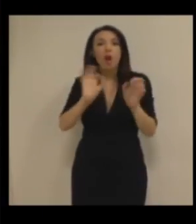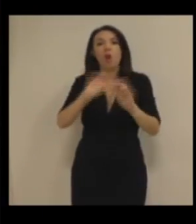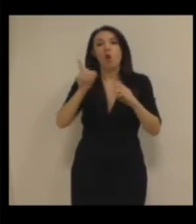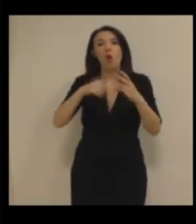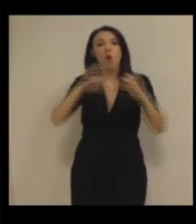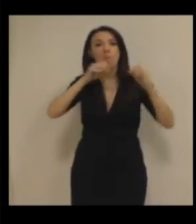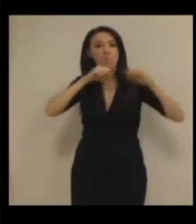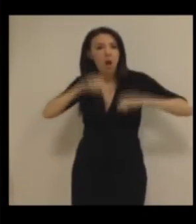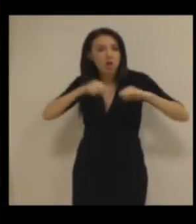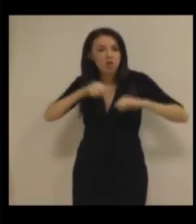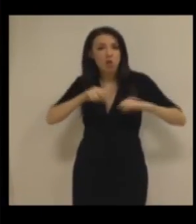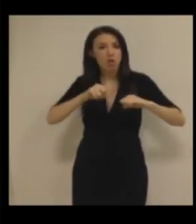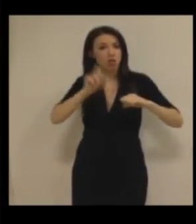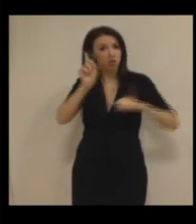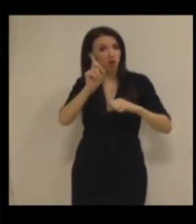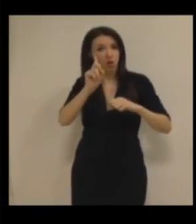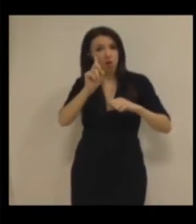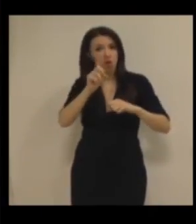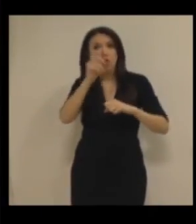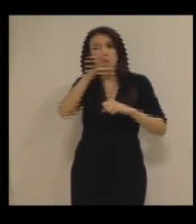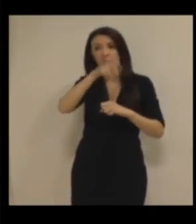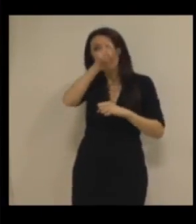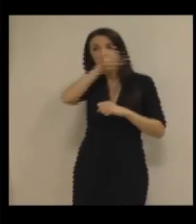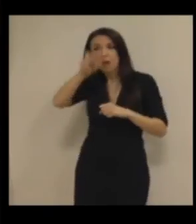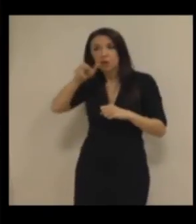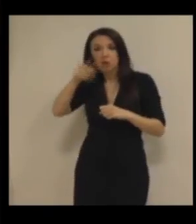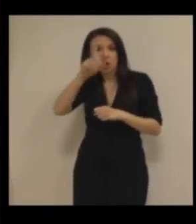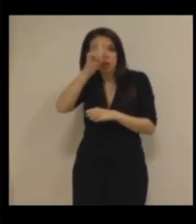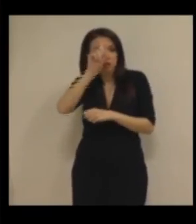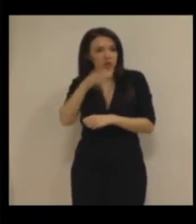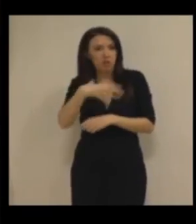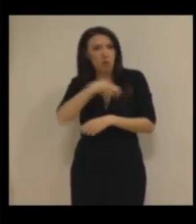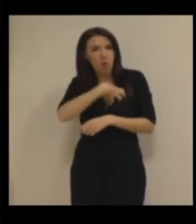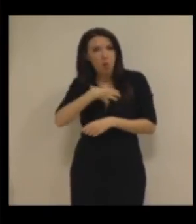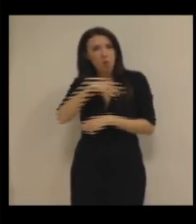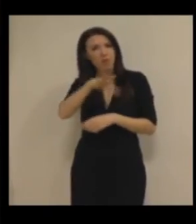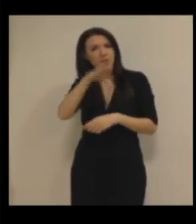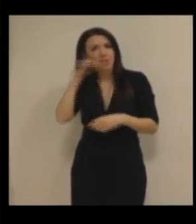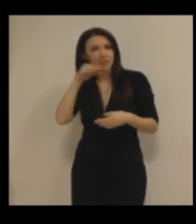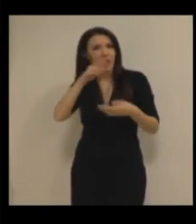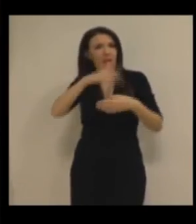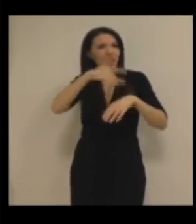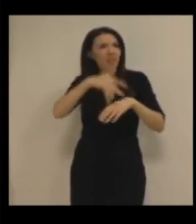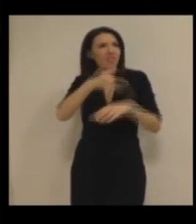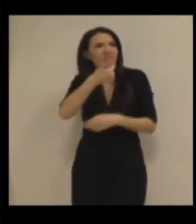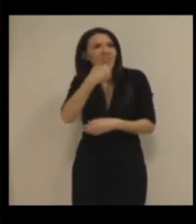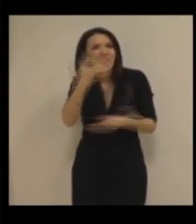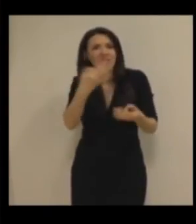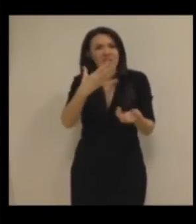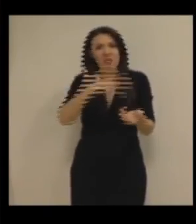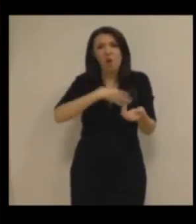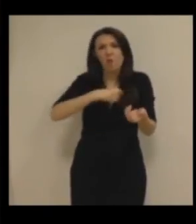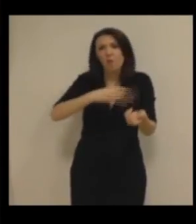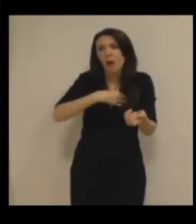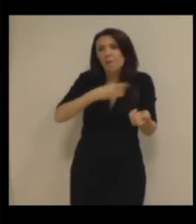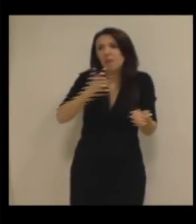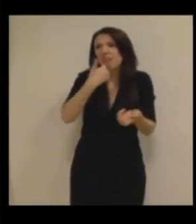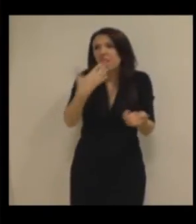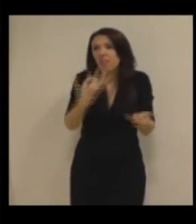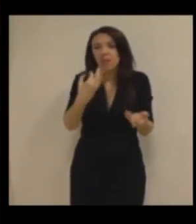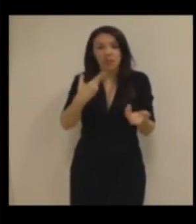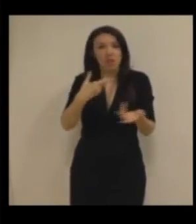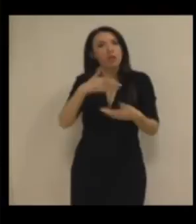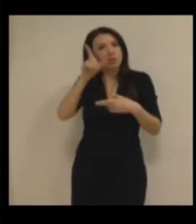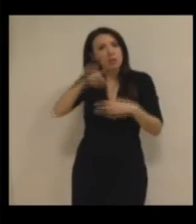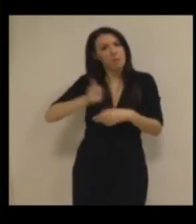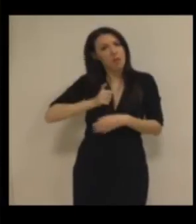personas mayores, a muchísimas personas que no son nativos digitales y que les cuesta entender qué narices es lo que pone en el papelito ese de... Y en el caso de los